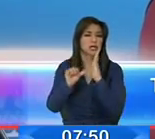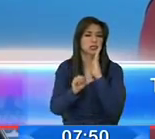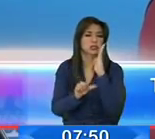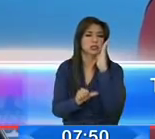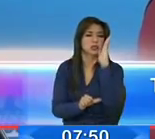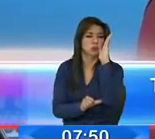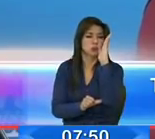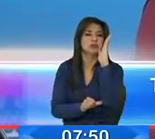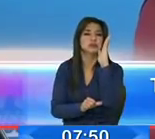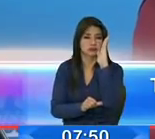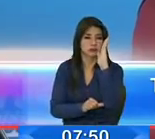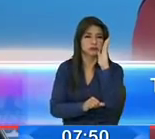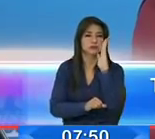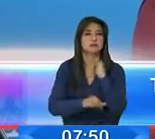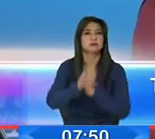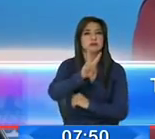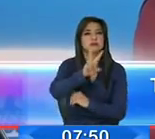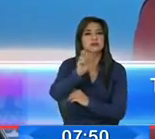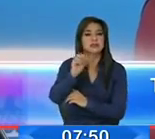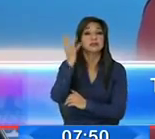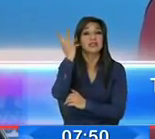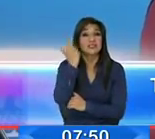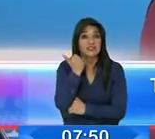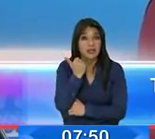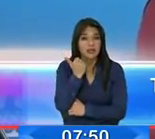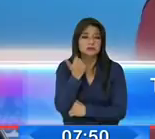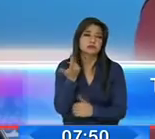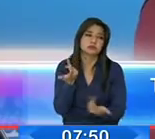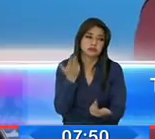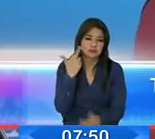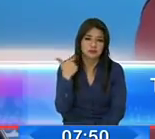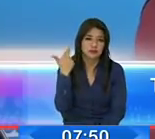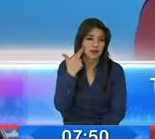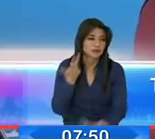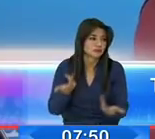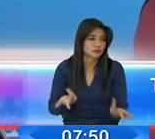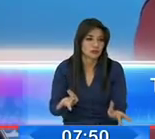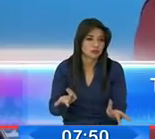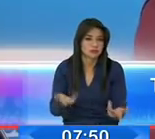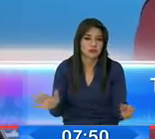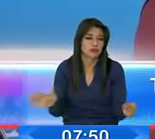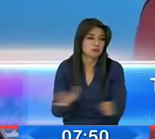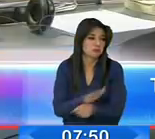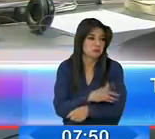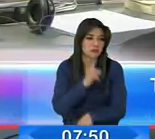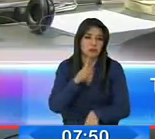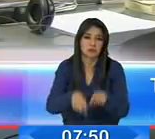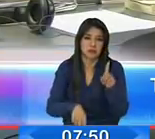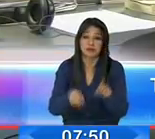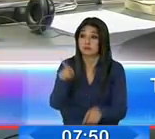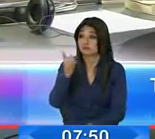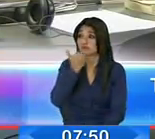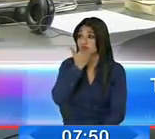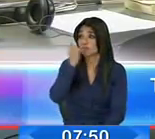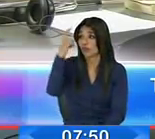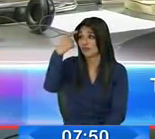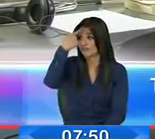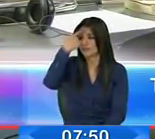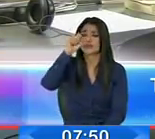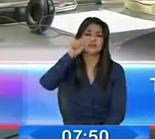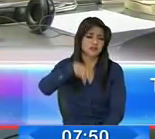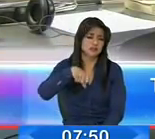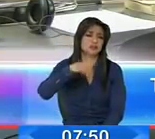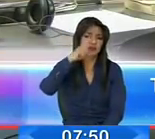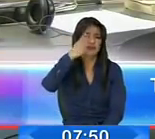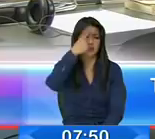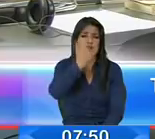en 30 días razonablemente ningún cuerpo colegiado... Es decir, fue un error del gobierno que lo ha admitido, mandar en